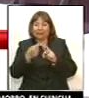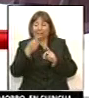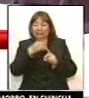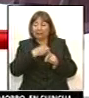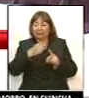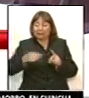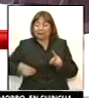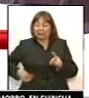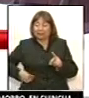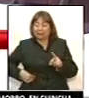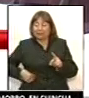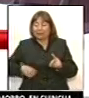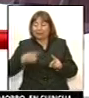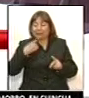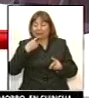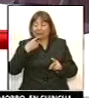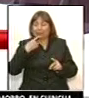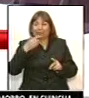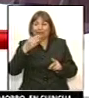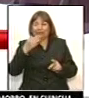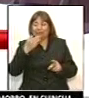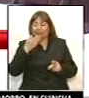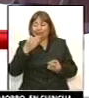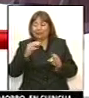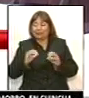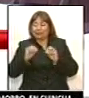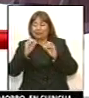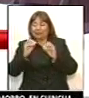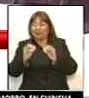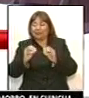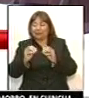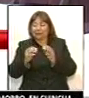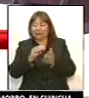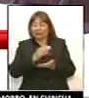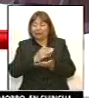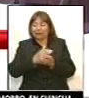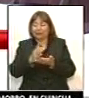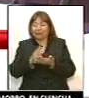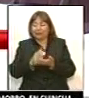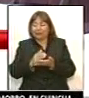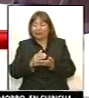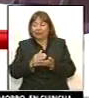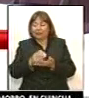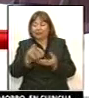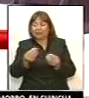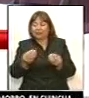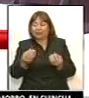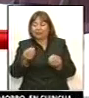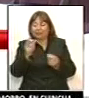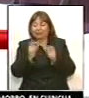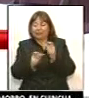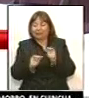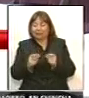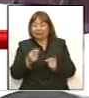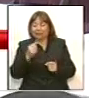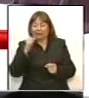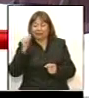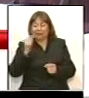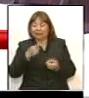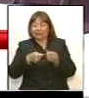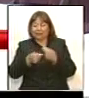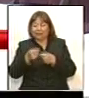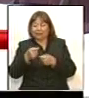Bélgica presenta dimisión. ¿Quién lo manda a firmar un pacto migratorio contra la mayoría de los ciudadanos? Porque ayer en Bélgica había